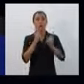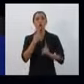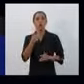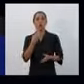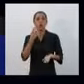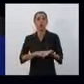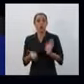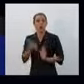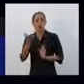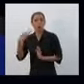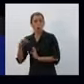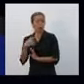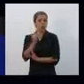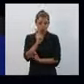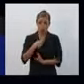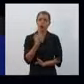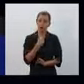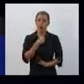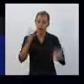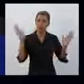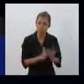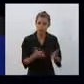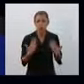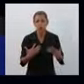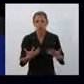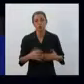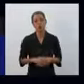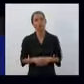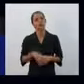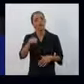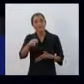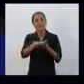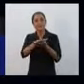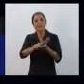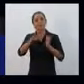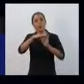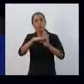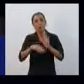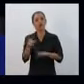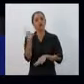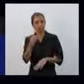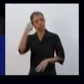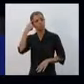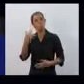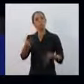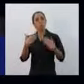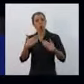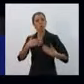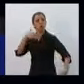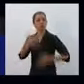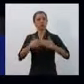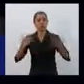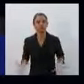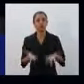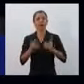a aumentar con estas bases con un consenso estamos para entrar en una nueva etapa de crecimiento y alivio para la clase